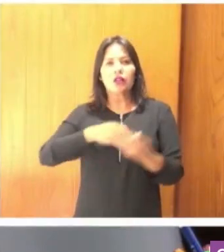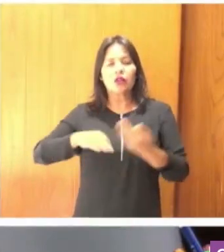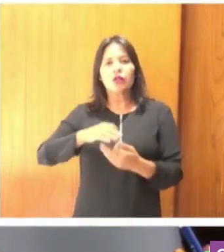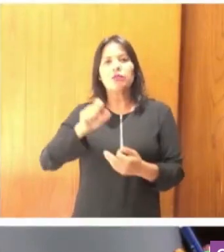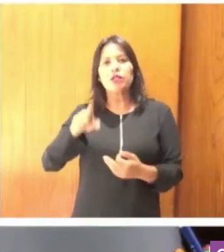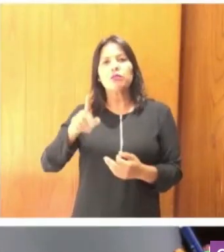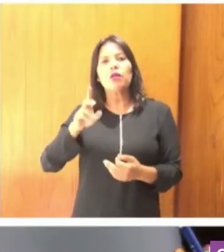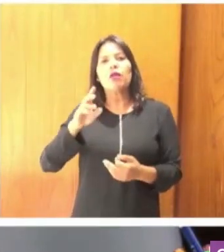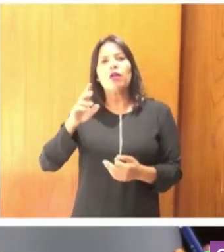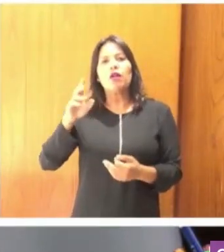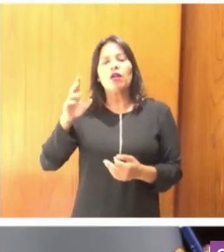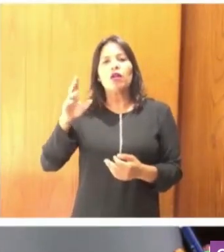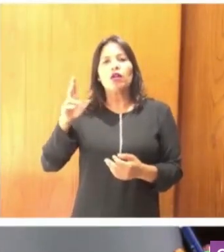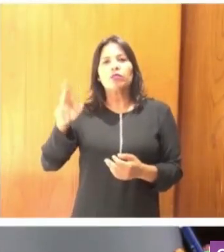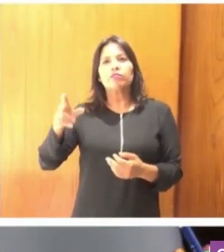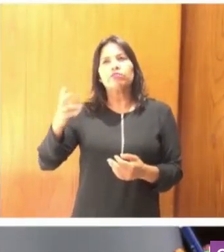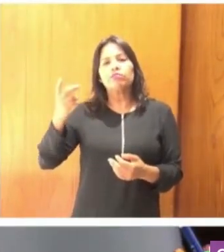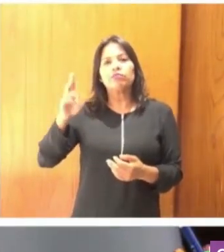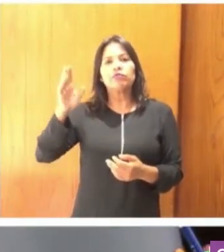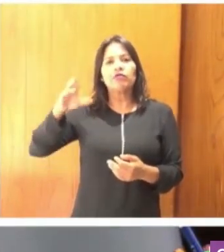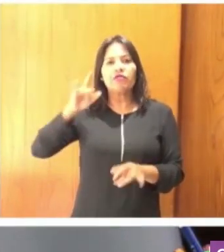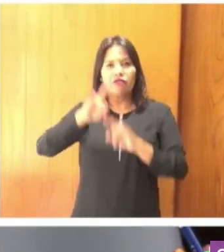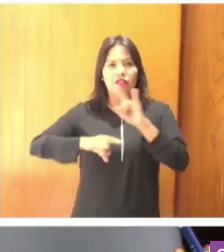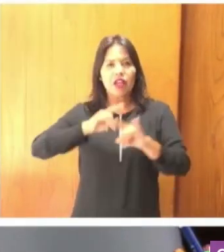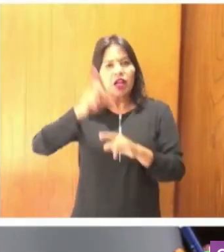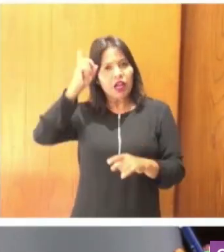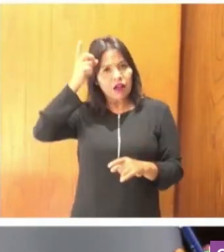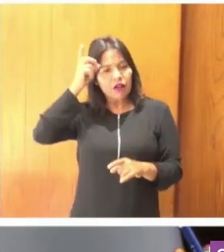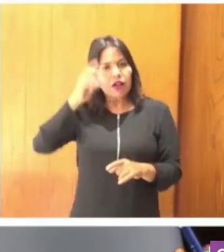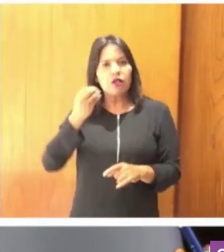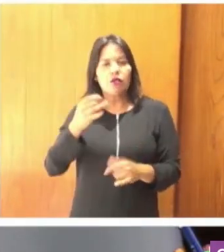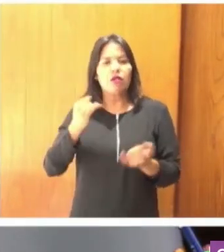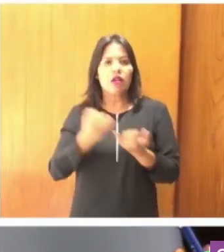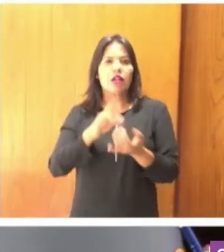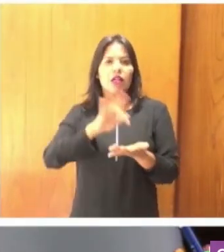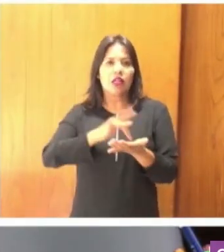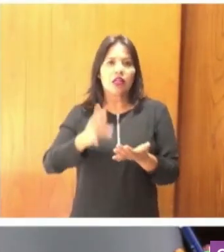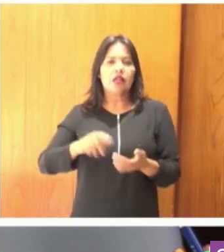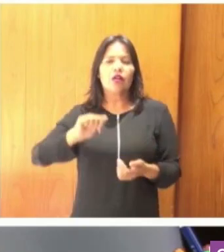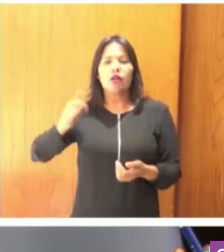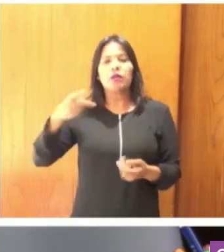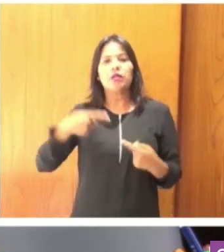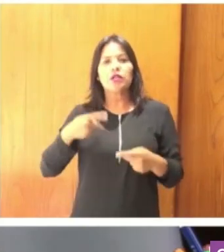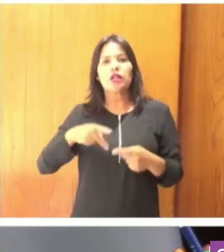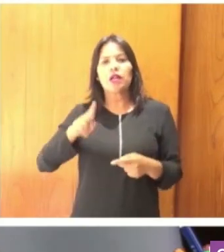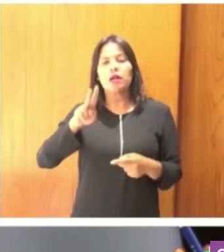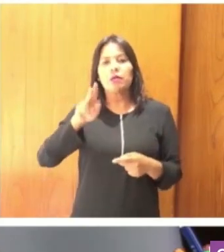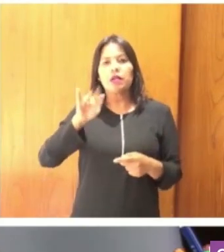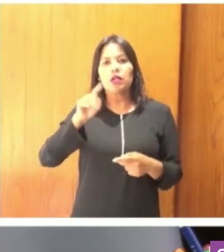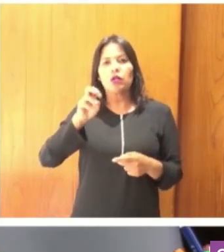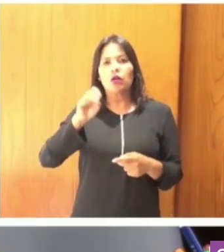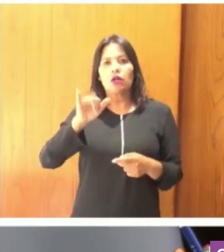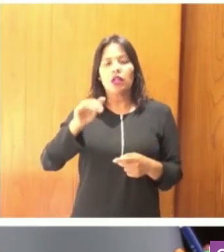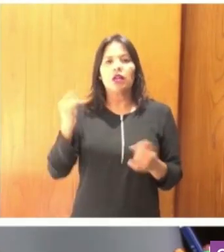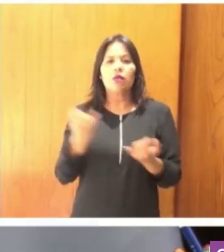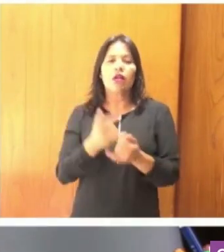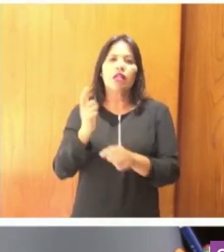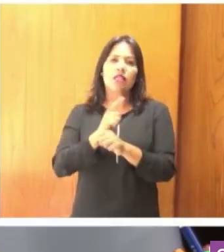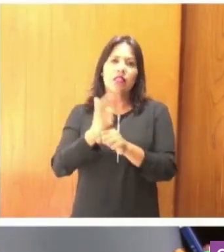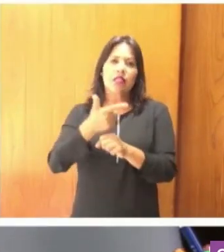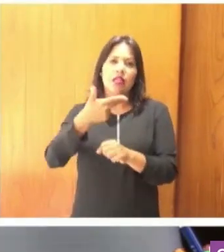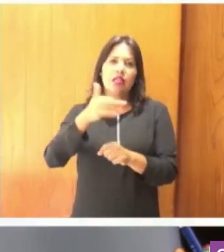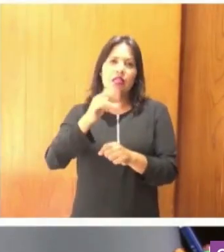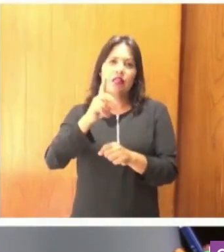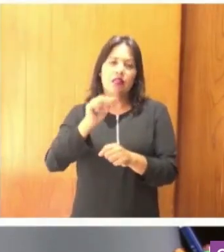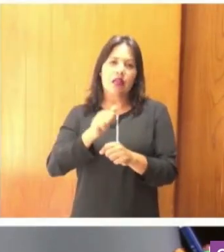de Texcoco, que está presente con nosotros, al señor Jorge Cortés, a la señora Victoria San Nicolás, a la licenciada Aida Cortés y